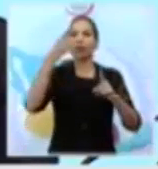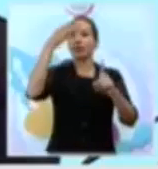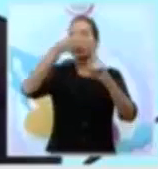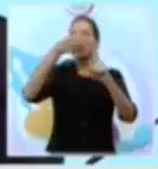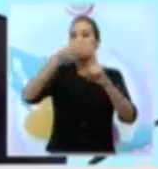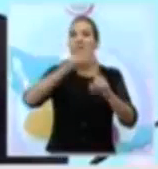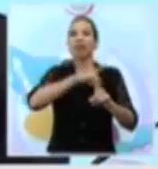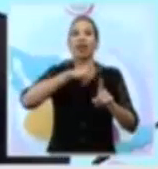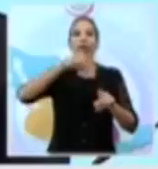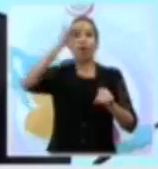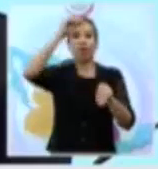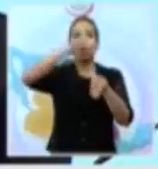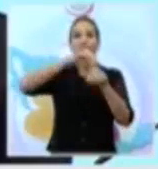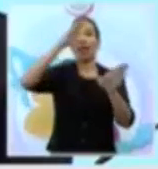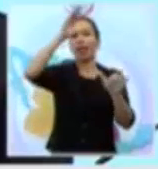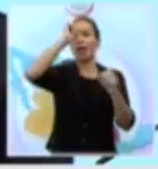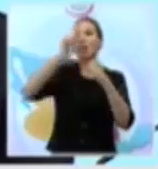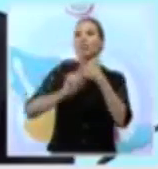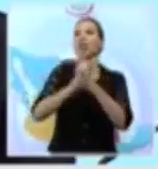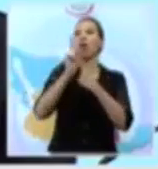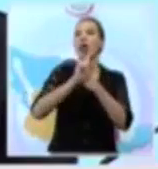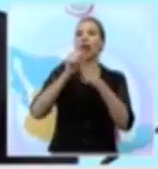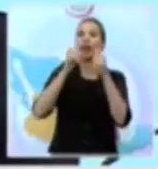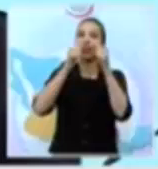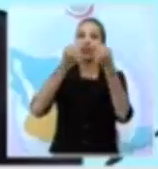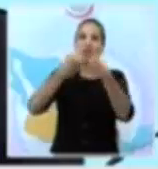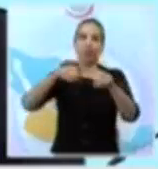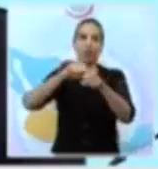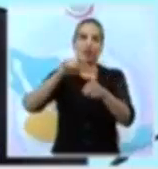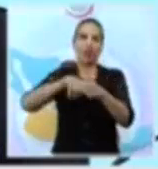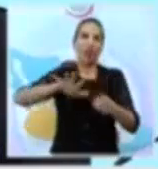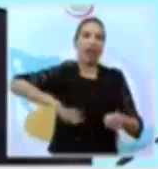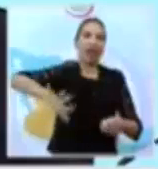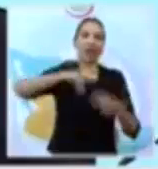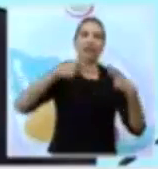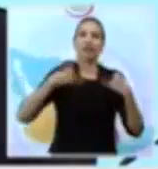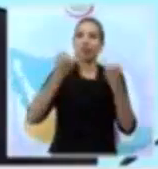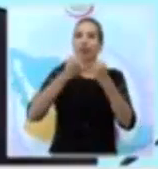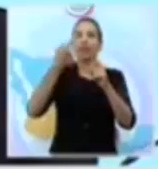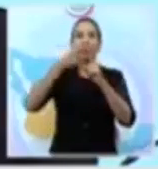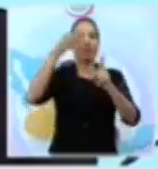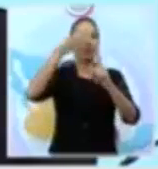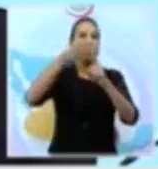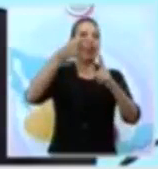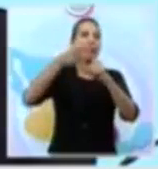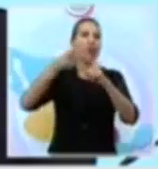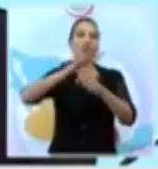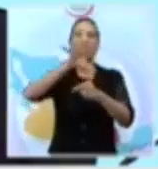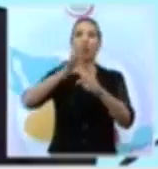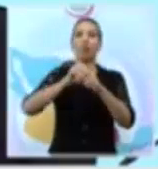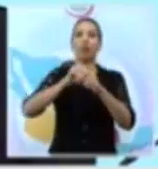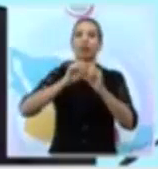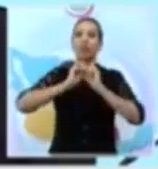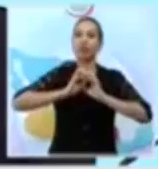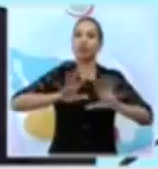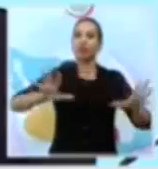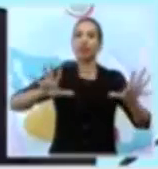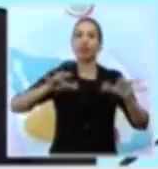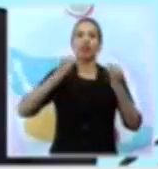objetivo abordar la problemática social desde un enfoque amplio, plural